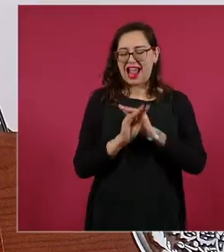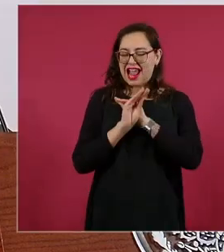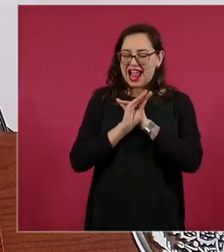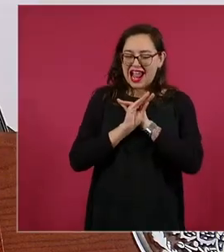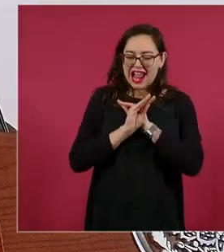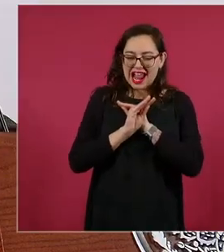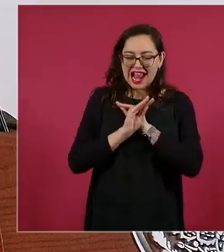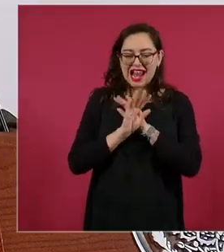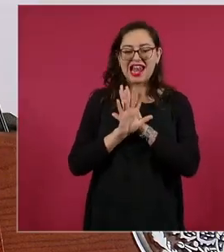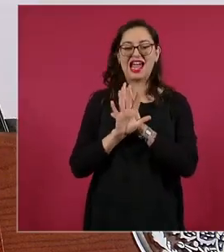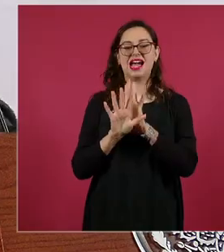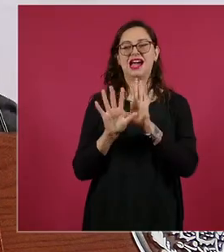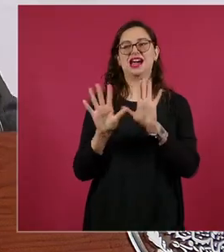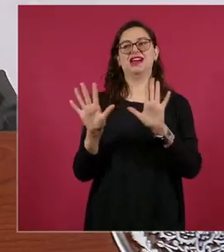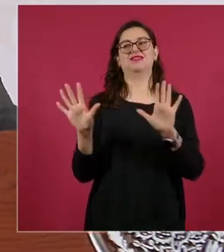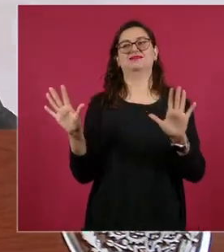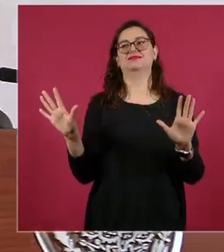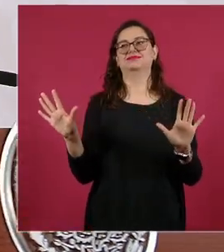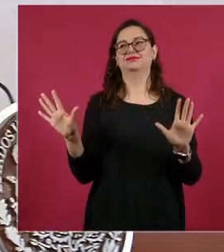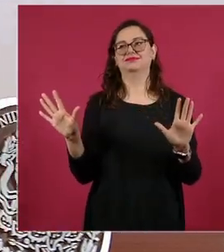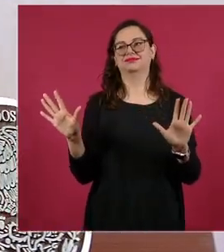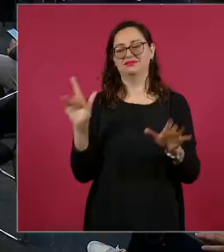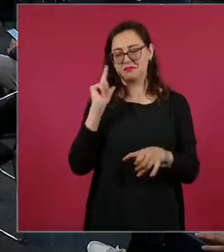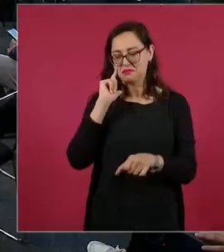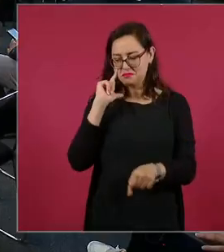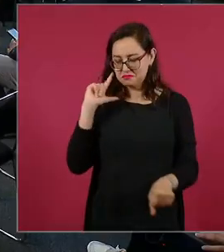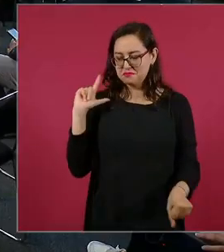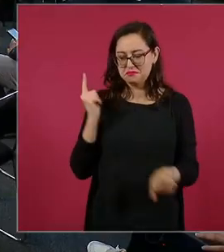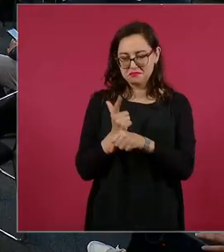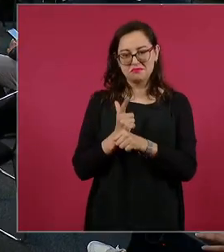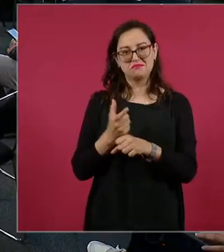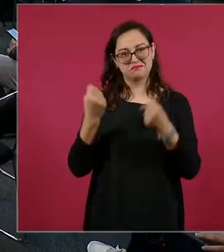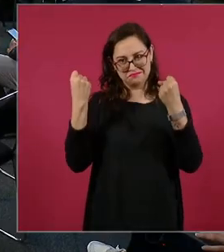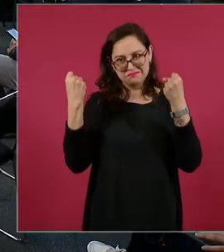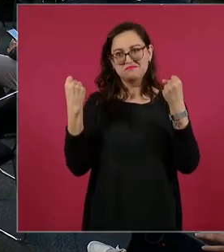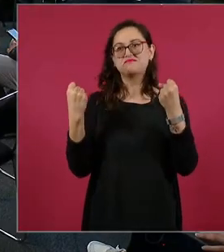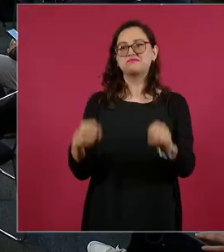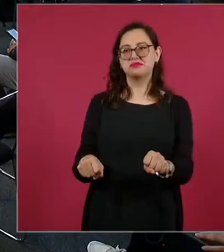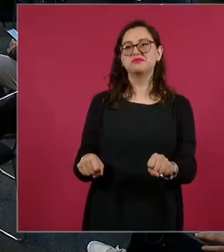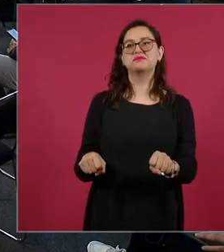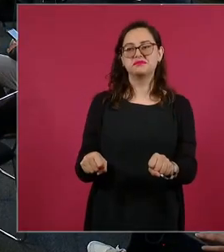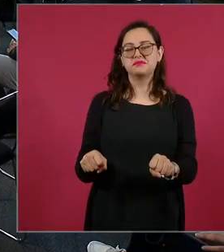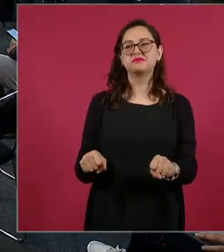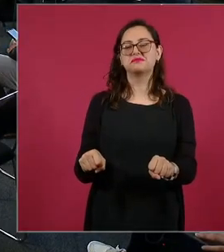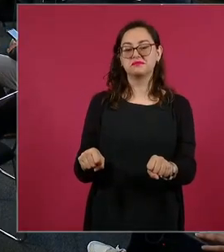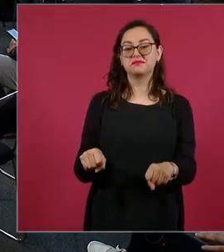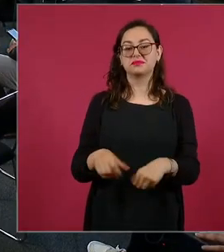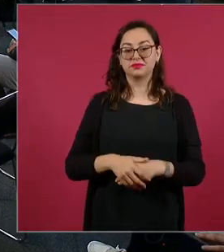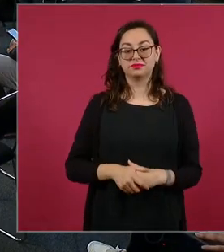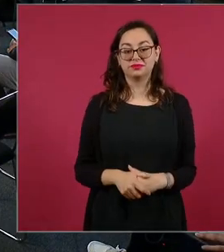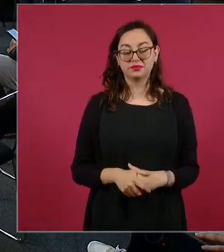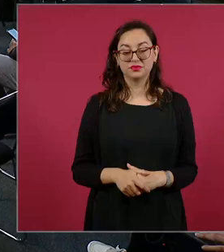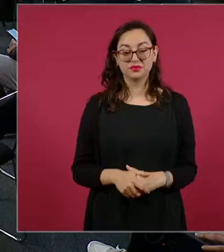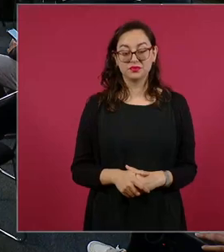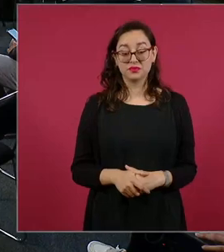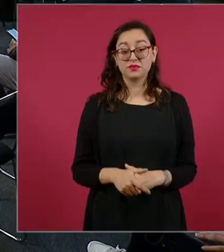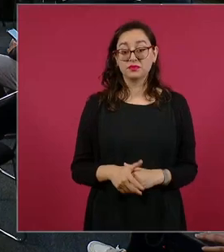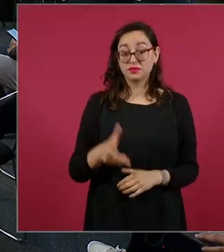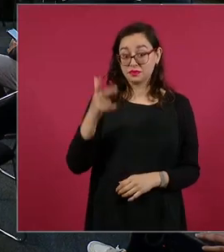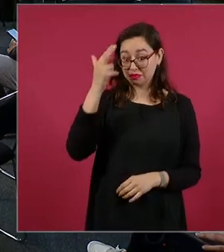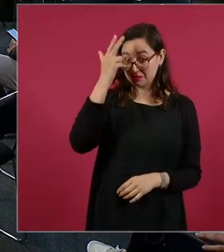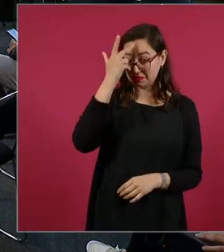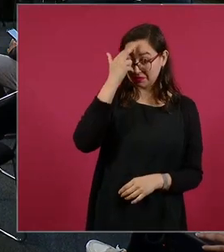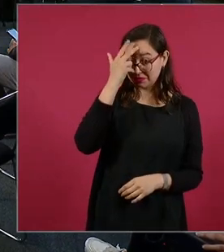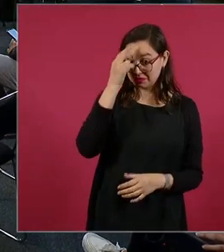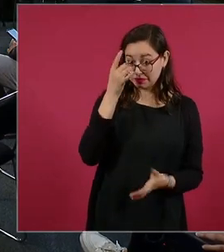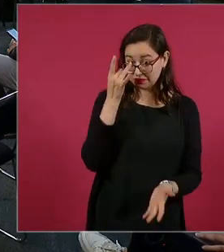mexicano en la época del autoritarismo pero no sólo de Porfirio